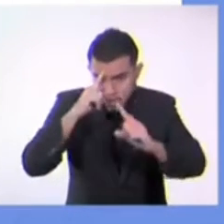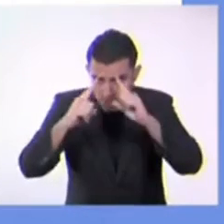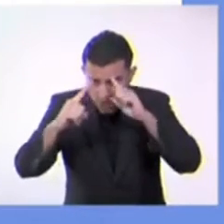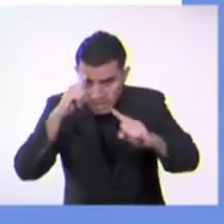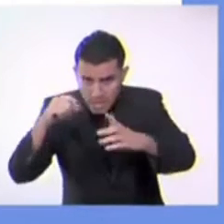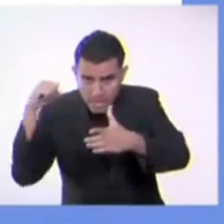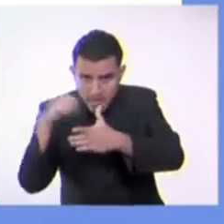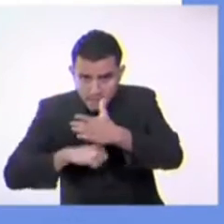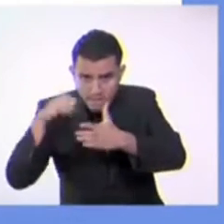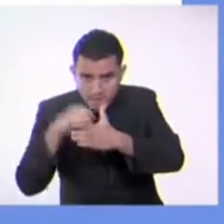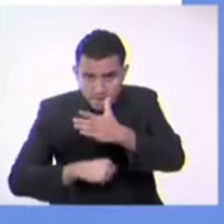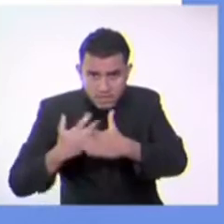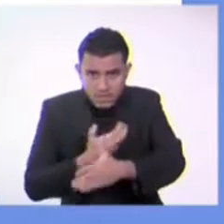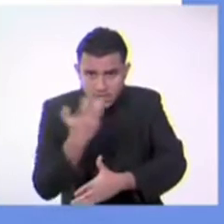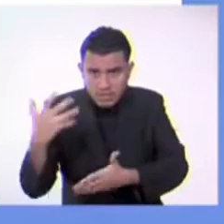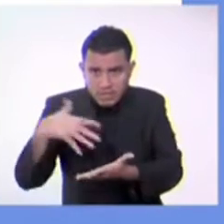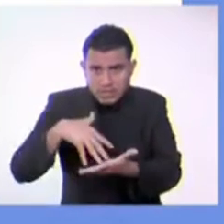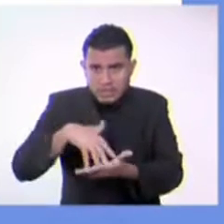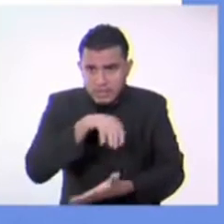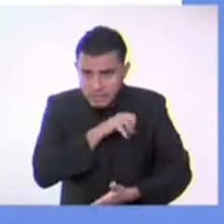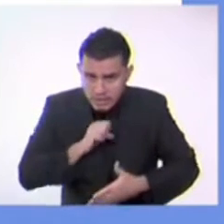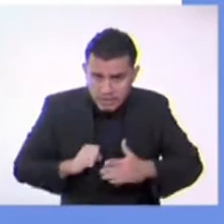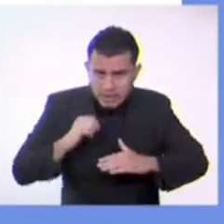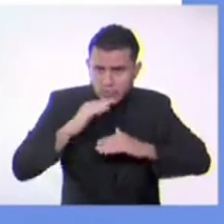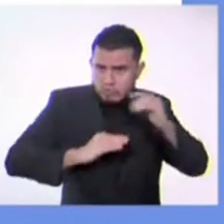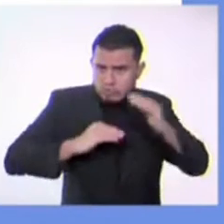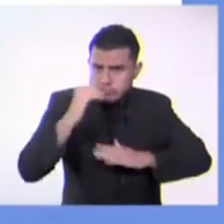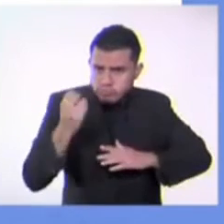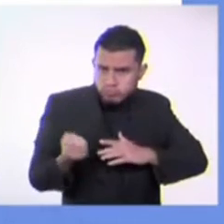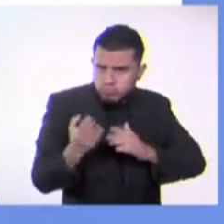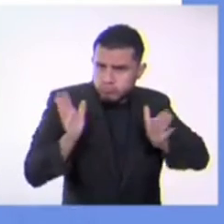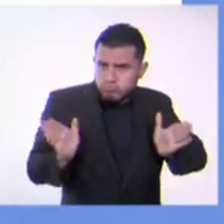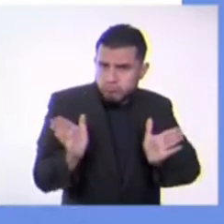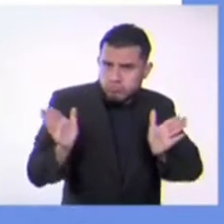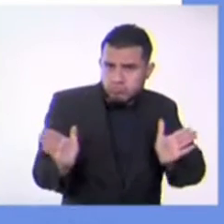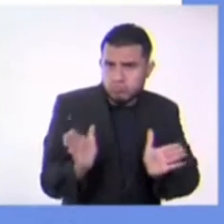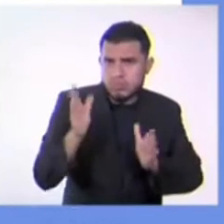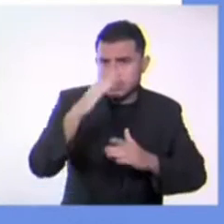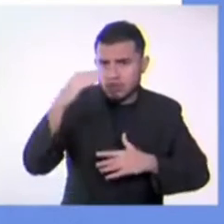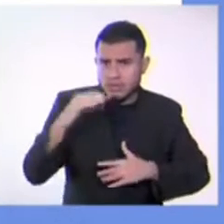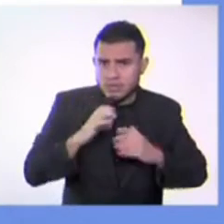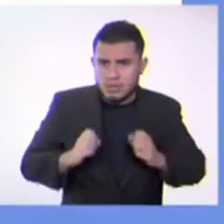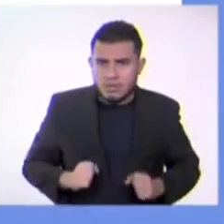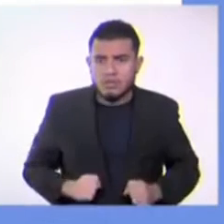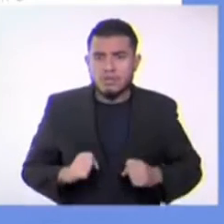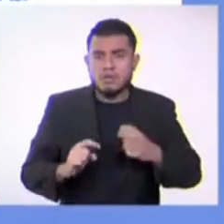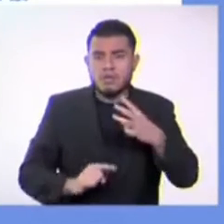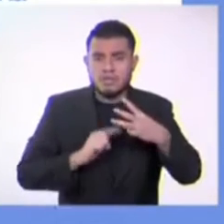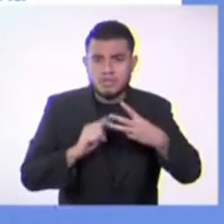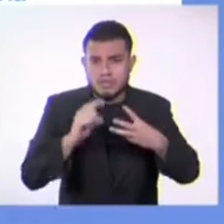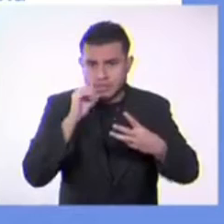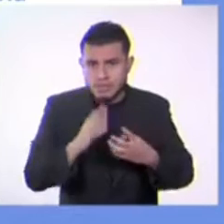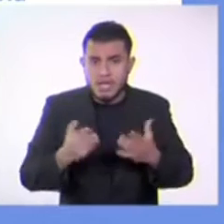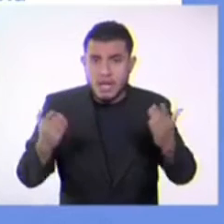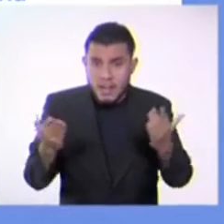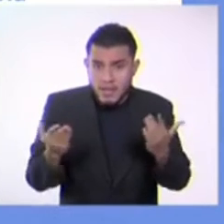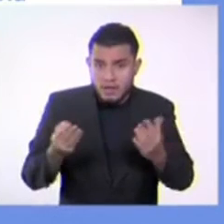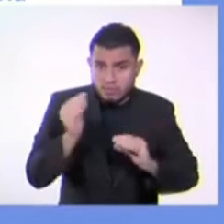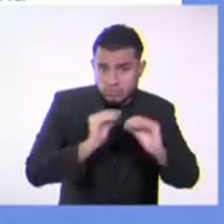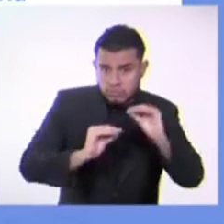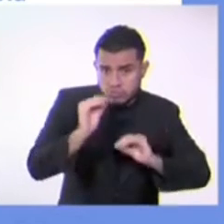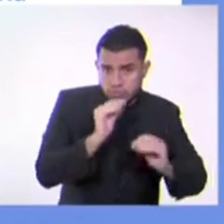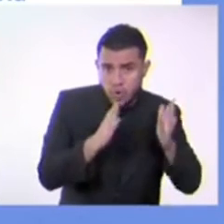y esfuerzos de los salvadoreños en la construcción de una patria pujante. El tercero decía crear un orden